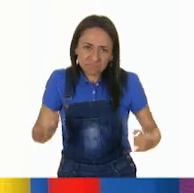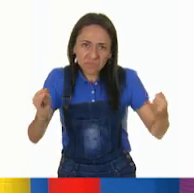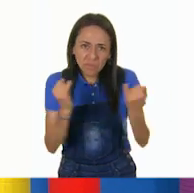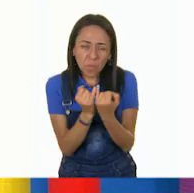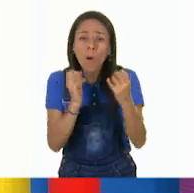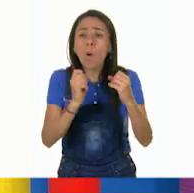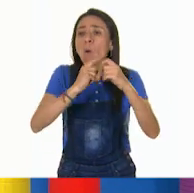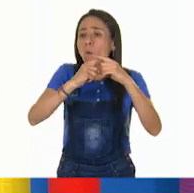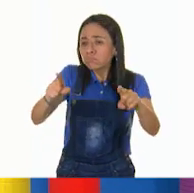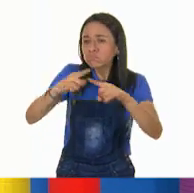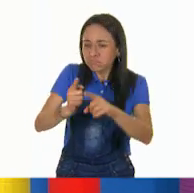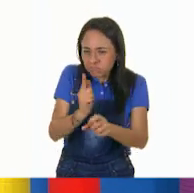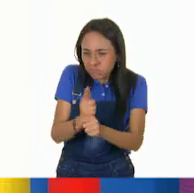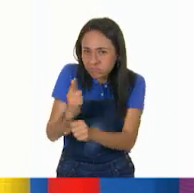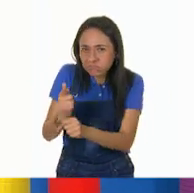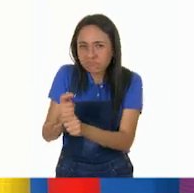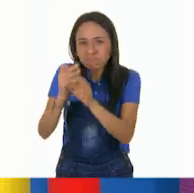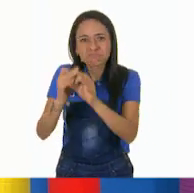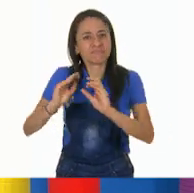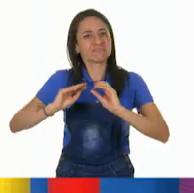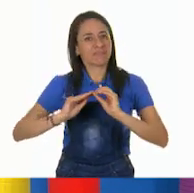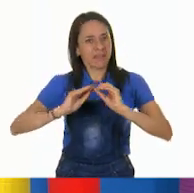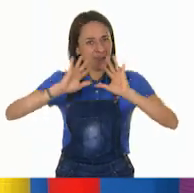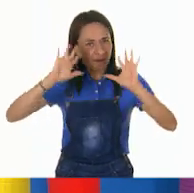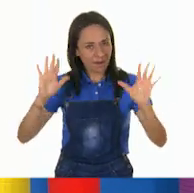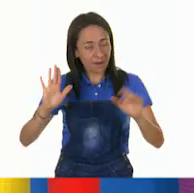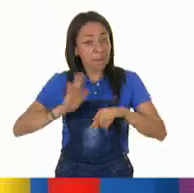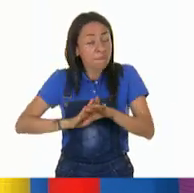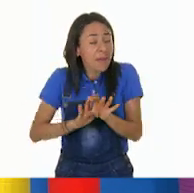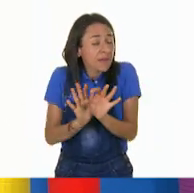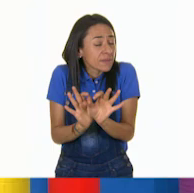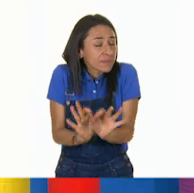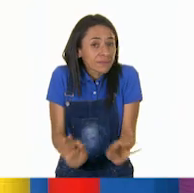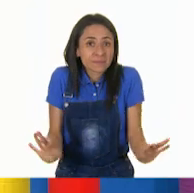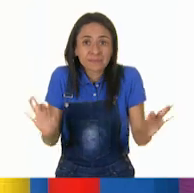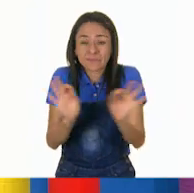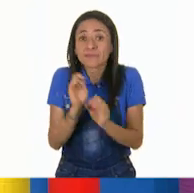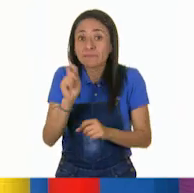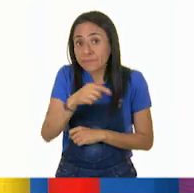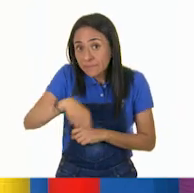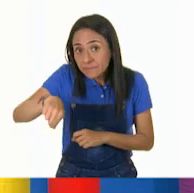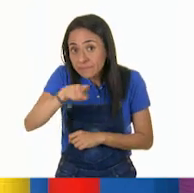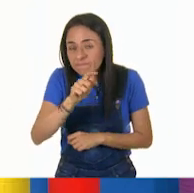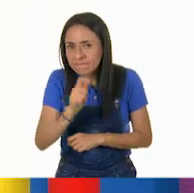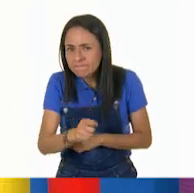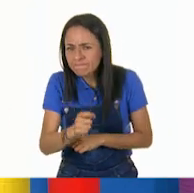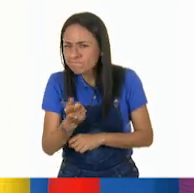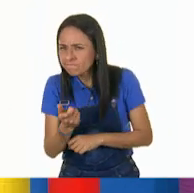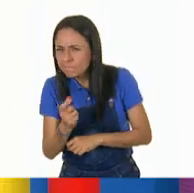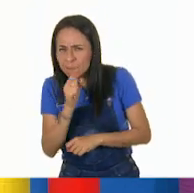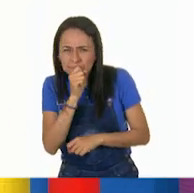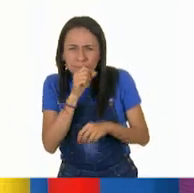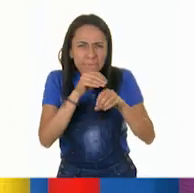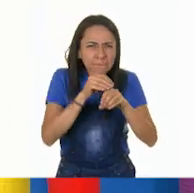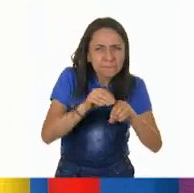lo más importante es que seamos capaces niñas y niños de identificar los recursos publicitarios para compararlos con